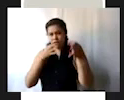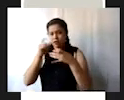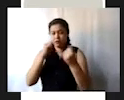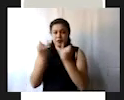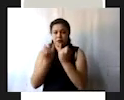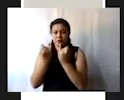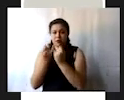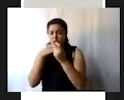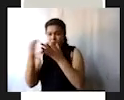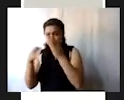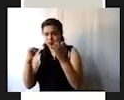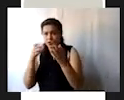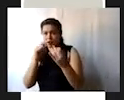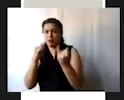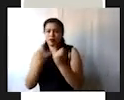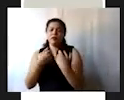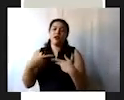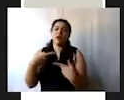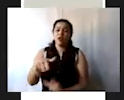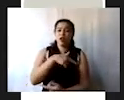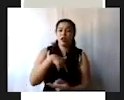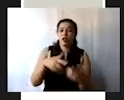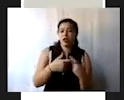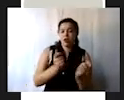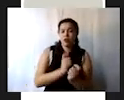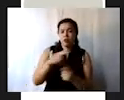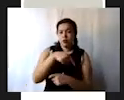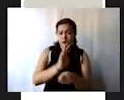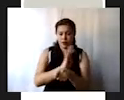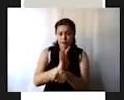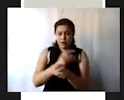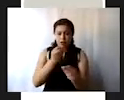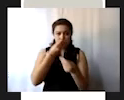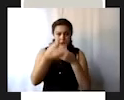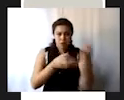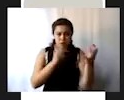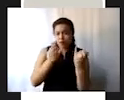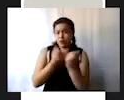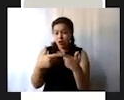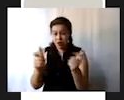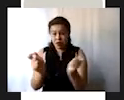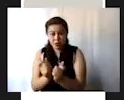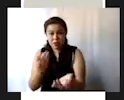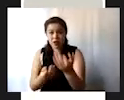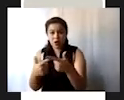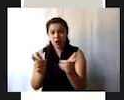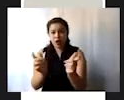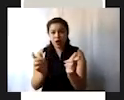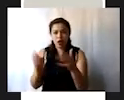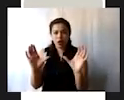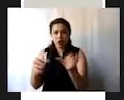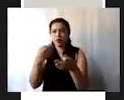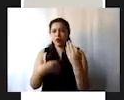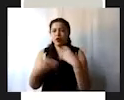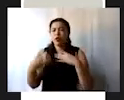mensaje que transmiten las poblaciones beneficiadas, pero también la comunidad, que todos tengamos un entendimiento claro, al